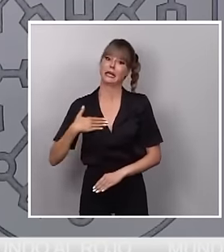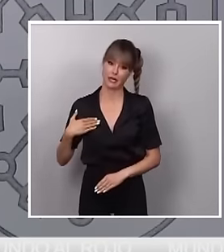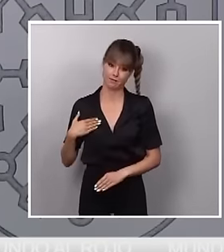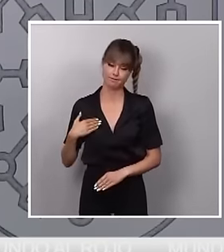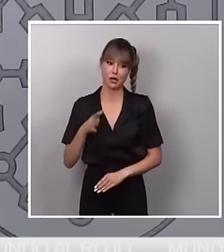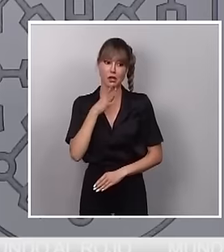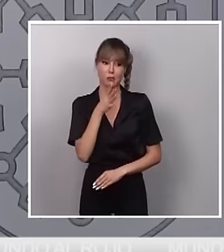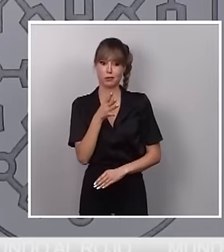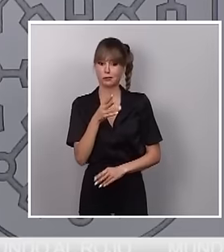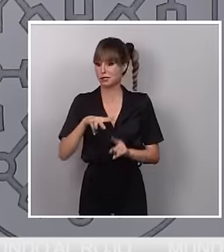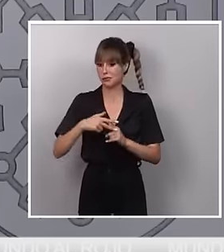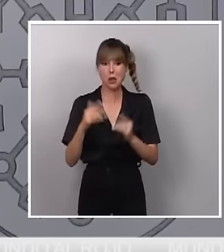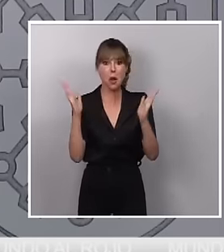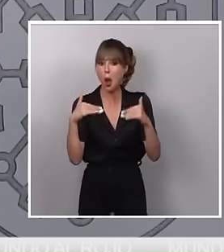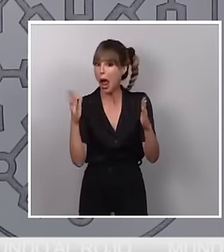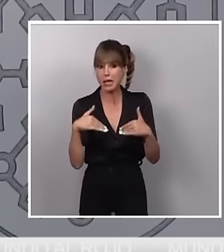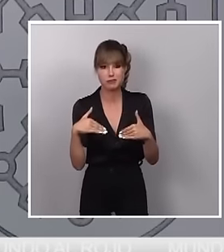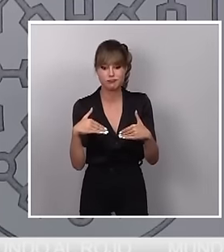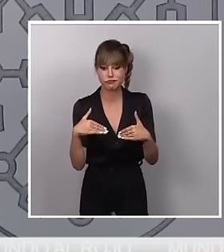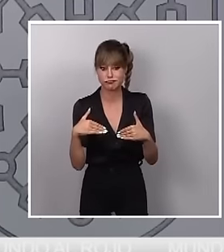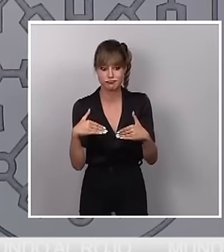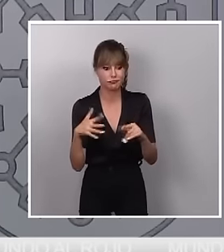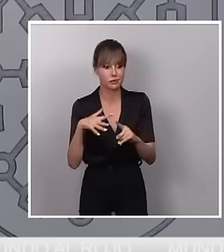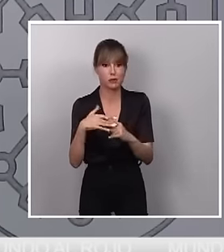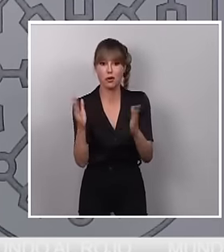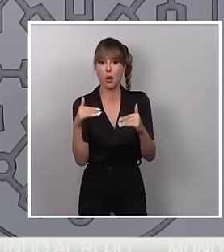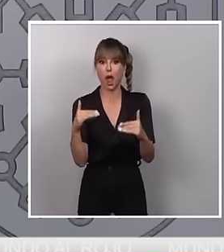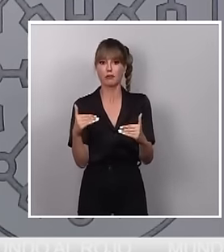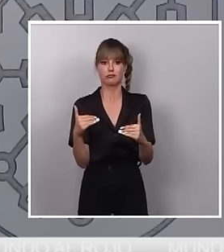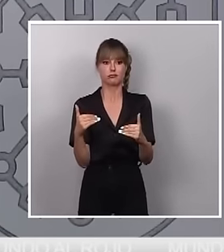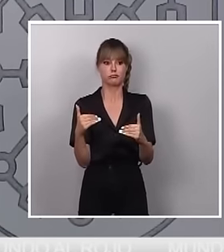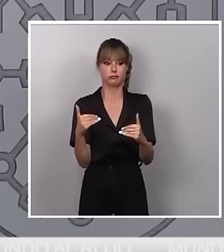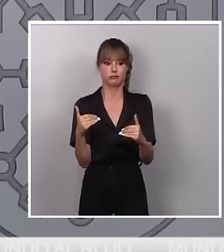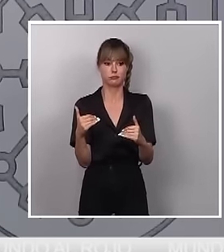un no caso. En base a un no caso.